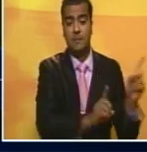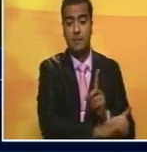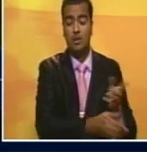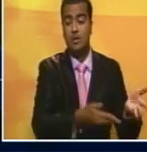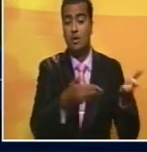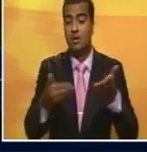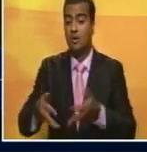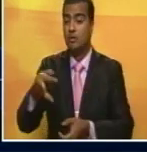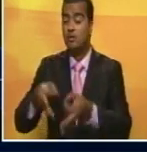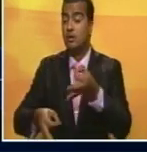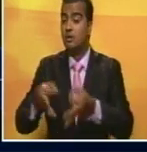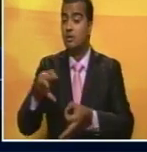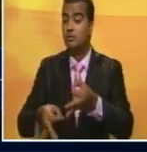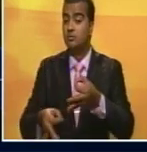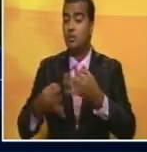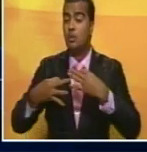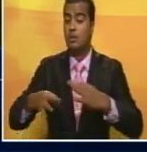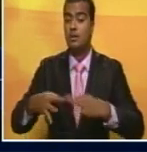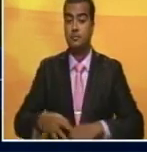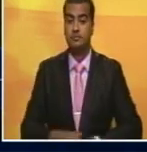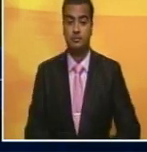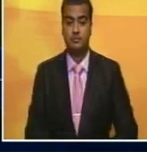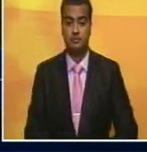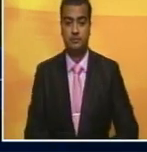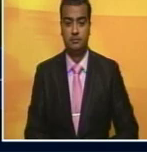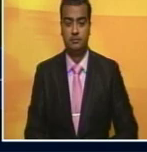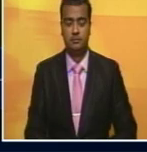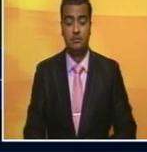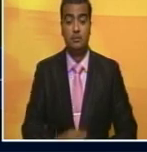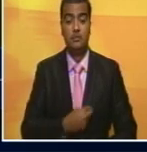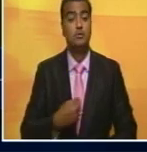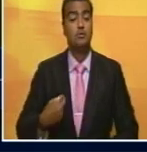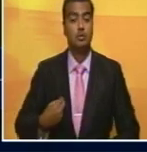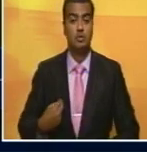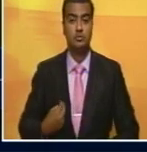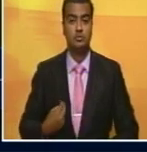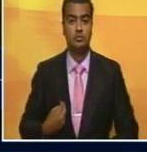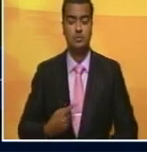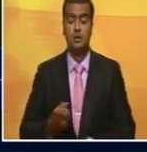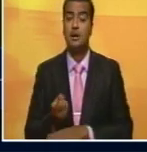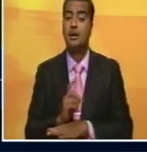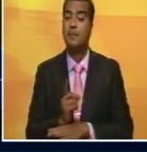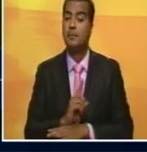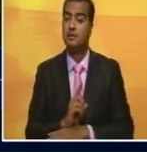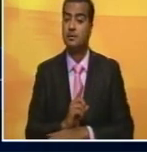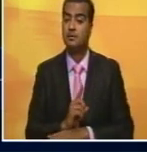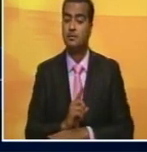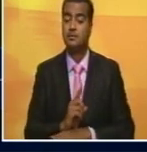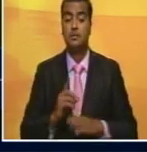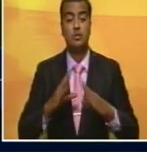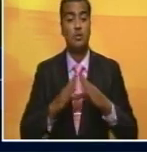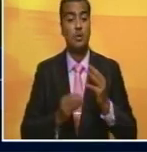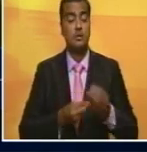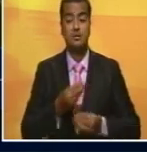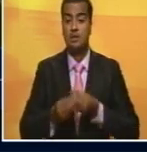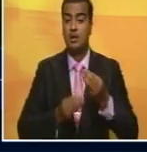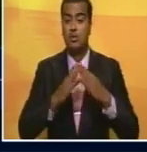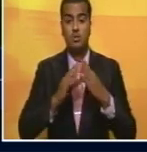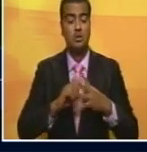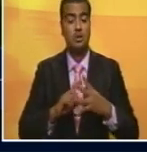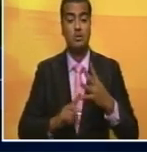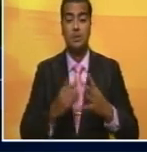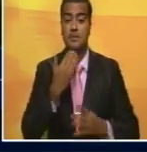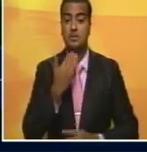ante la jurisdicción ordinaria. Nosotros daremos inmediatamente ejecución a